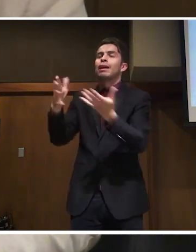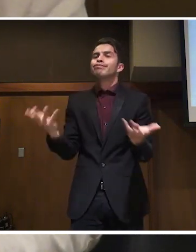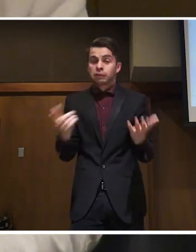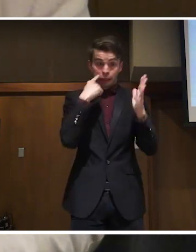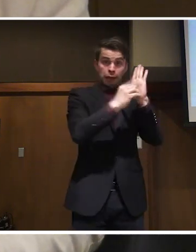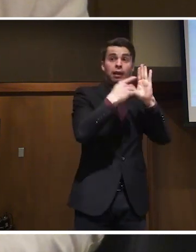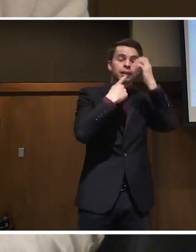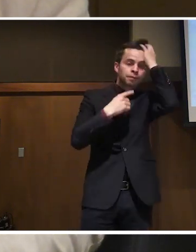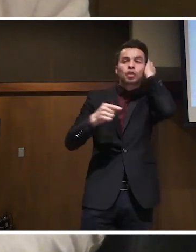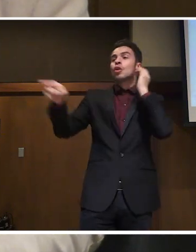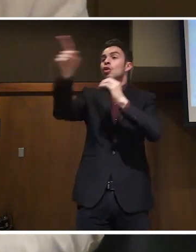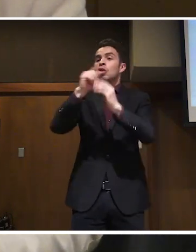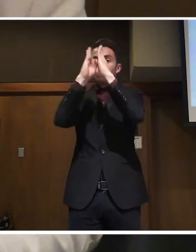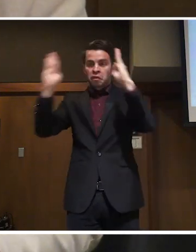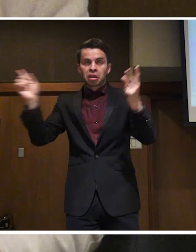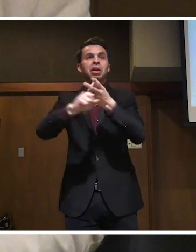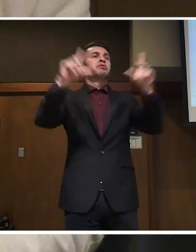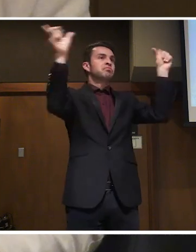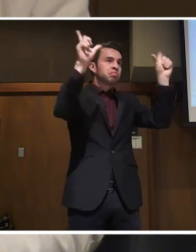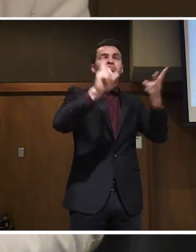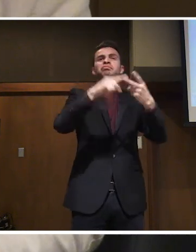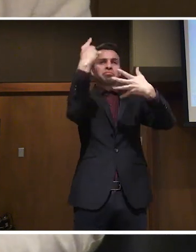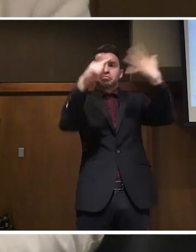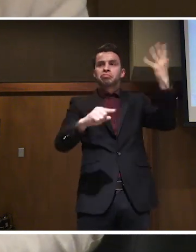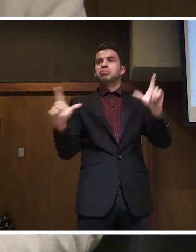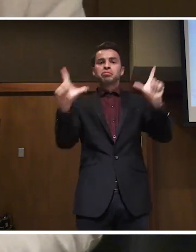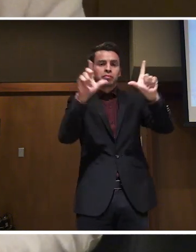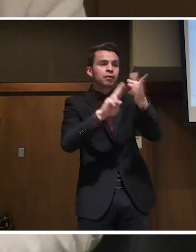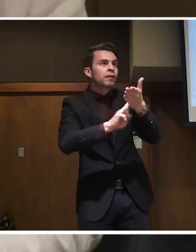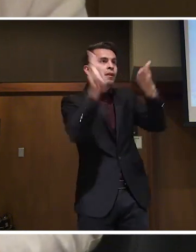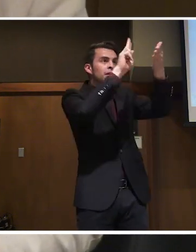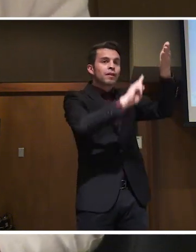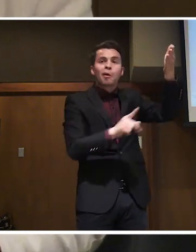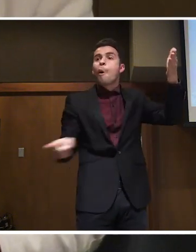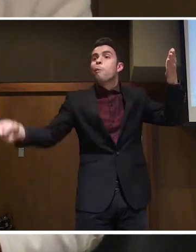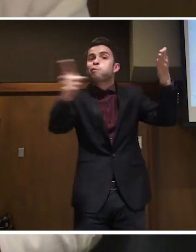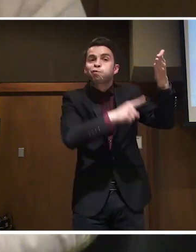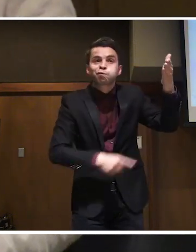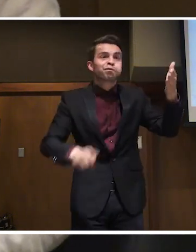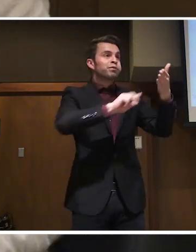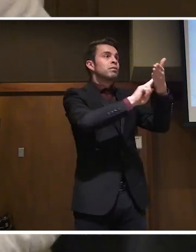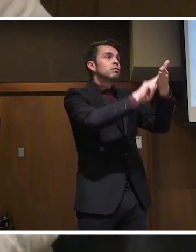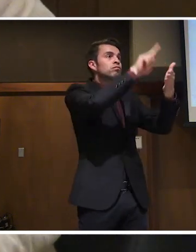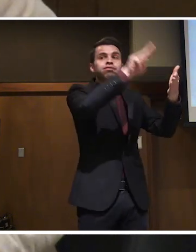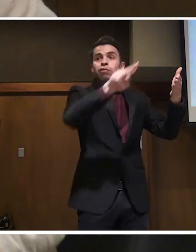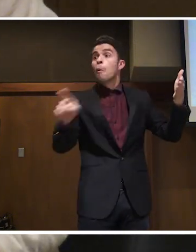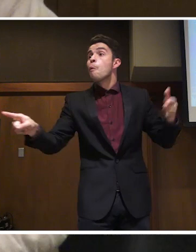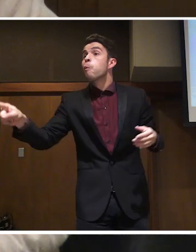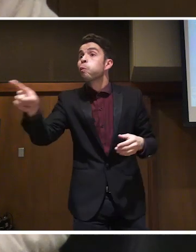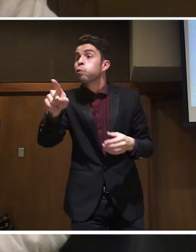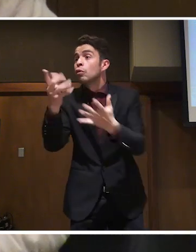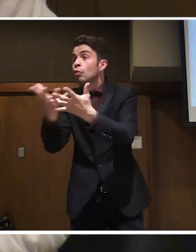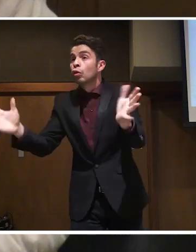cuadros, bibliotecas y demás objetos pertenecientes a ciencias y artes de las comunidades que existan en el distrito se adjudicarán a la